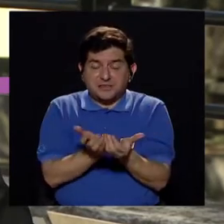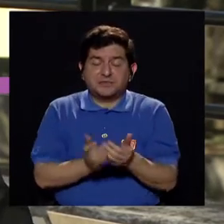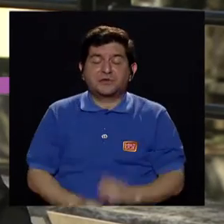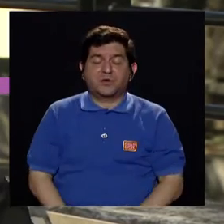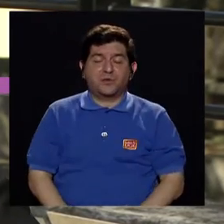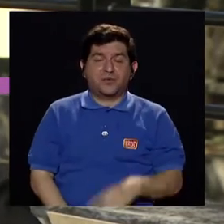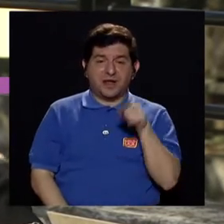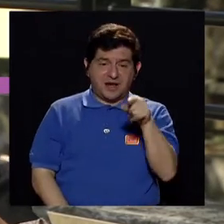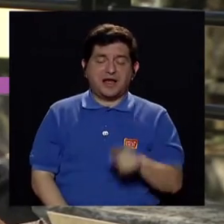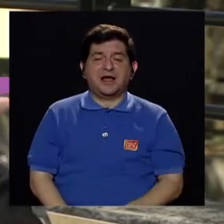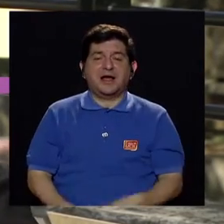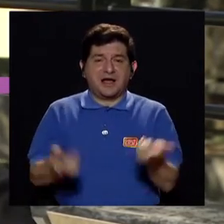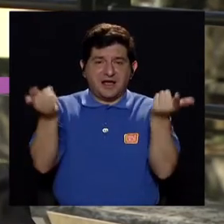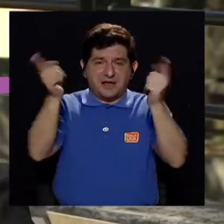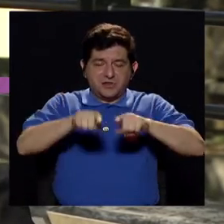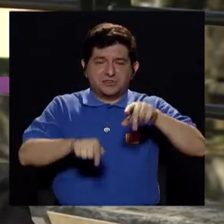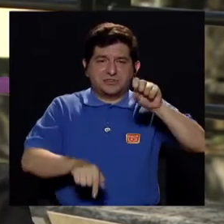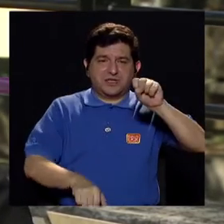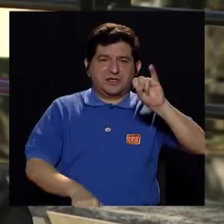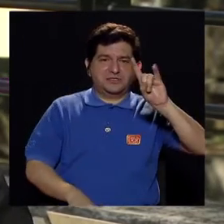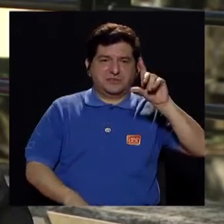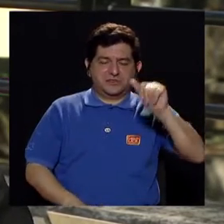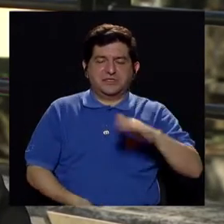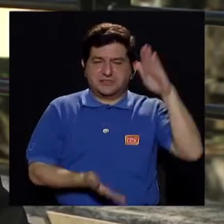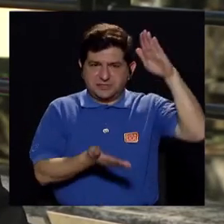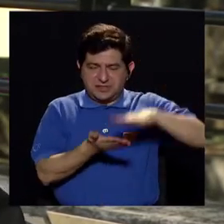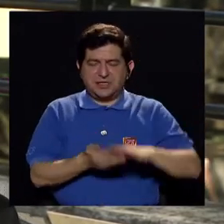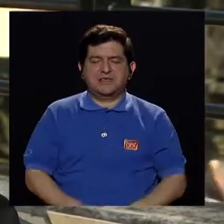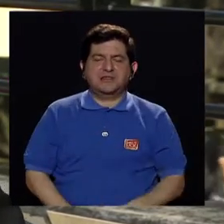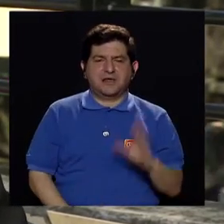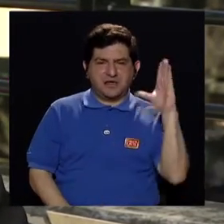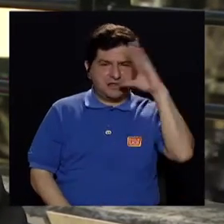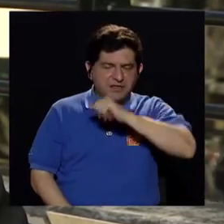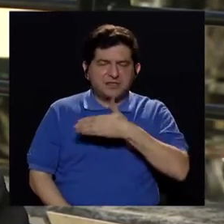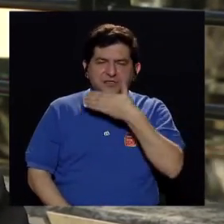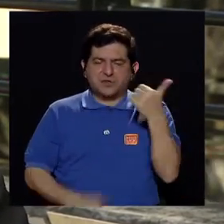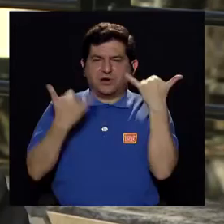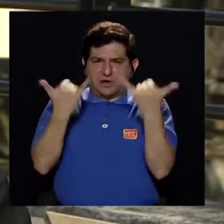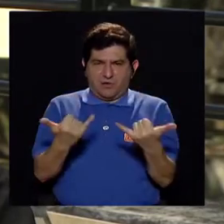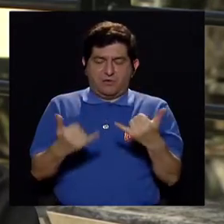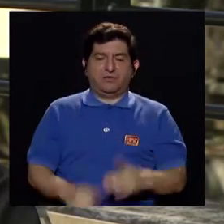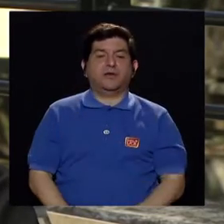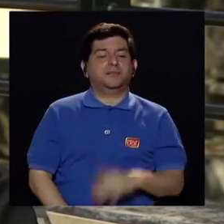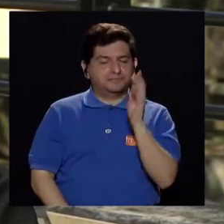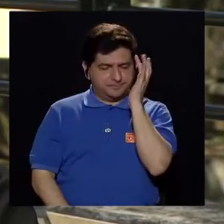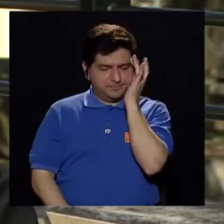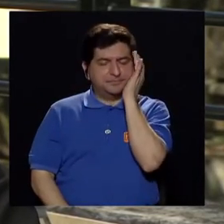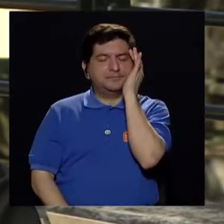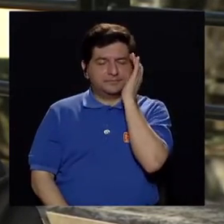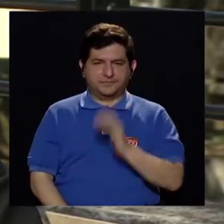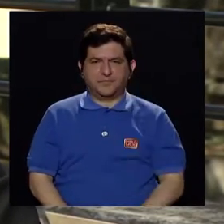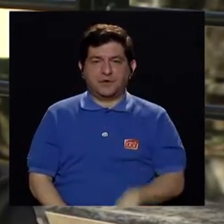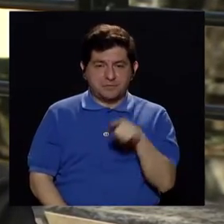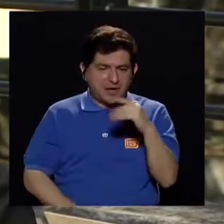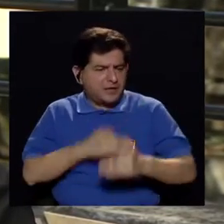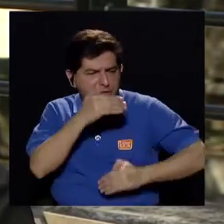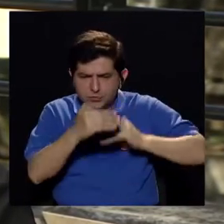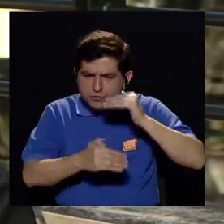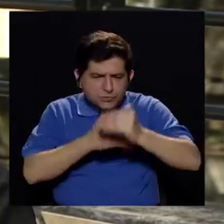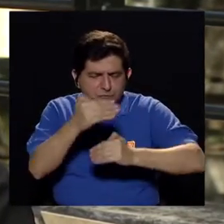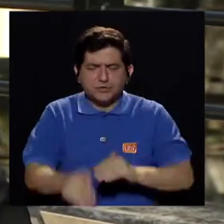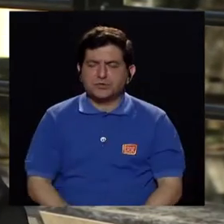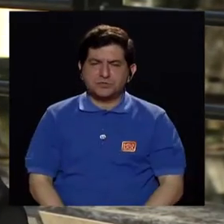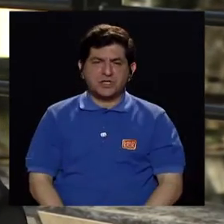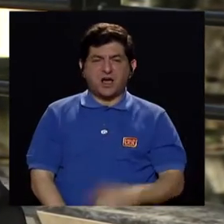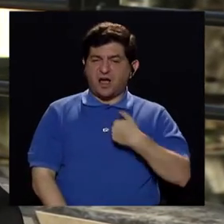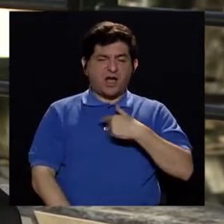casos de SIDA, porque hay una mejor detección en cuanto a esto. Es preocupante, vamos a lo mismo, es como toda una cadena. No necesito